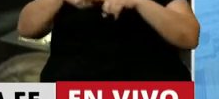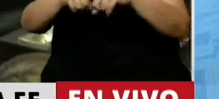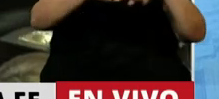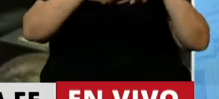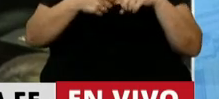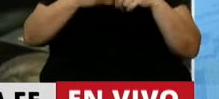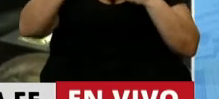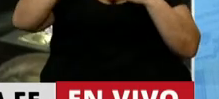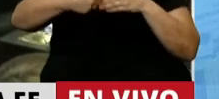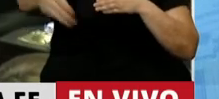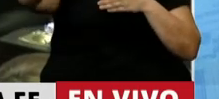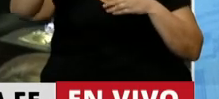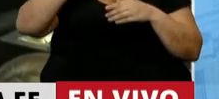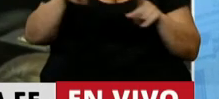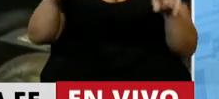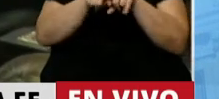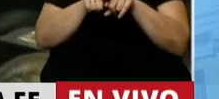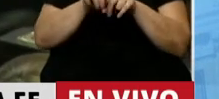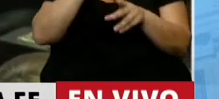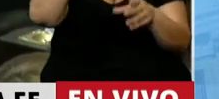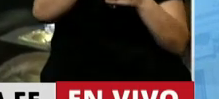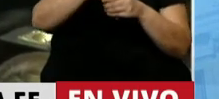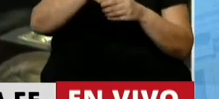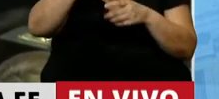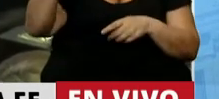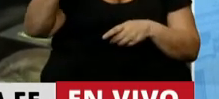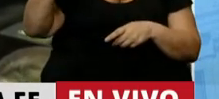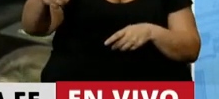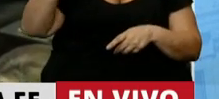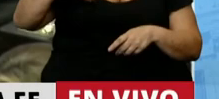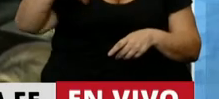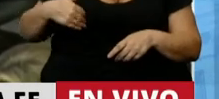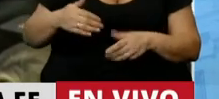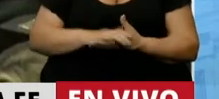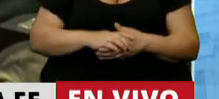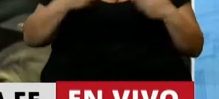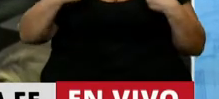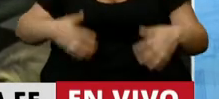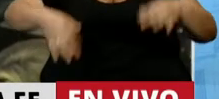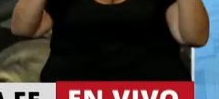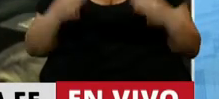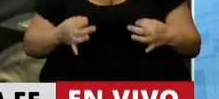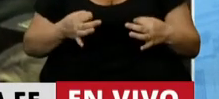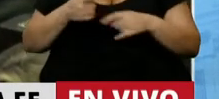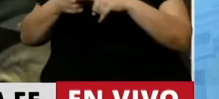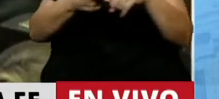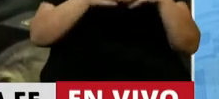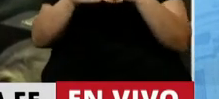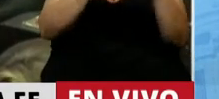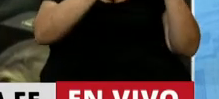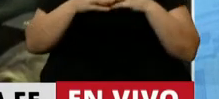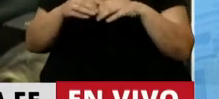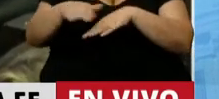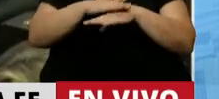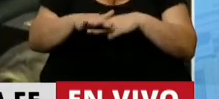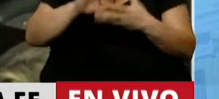la sustentabilidad a la par de la inclusión de la seguridad social en la Argentina, con la humildad necesaria, discutir las